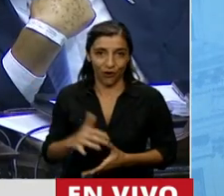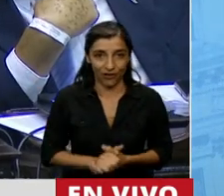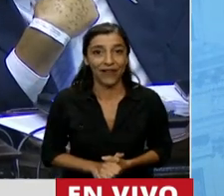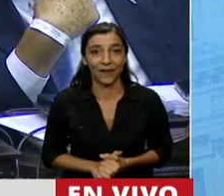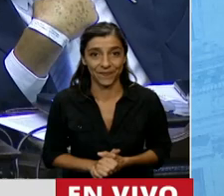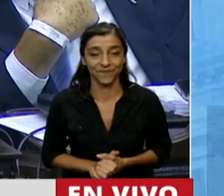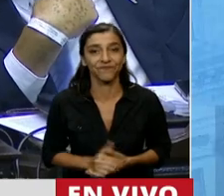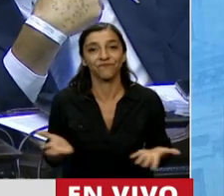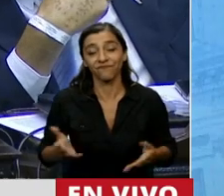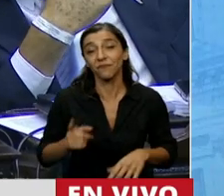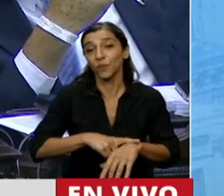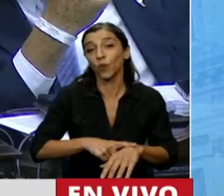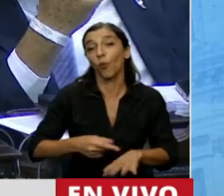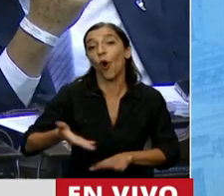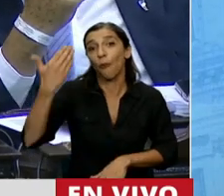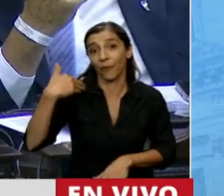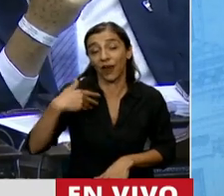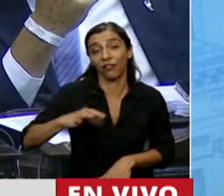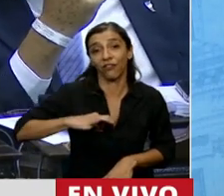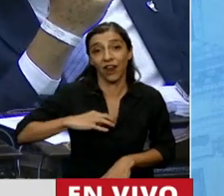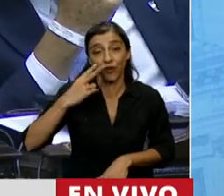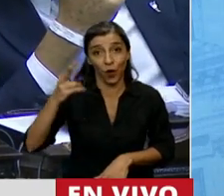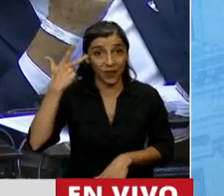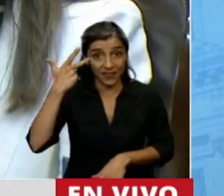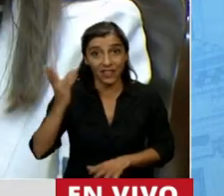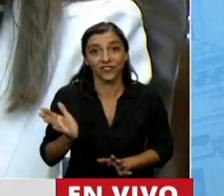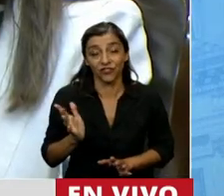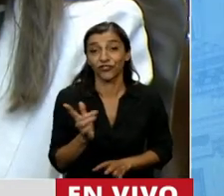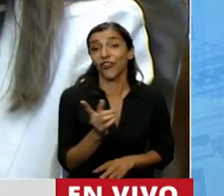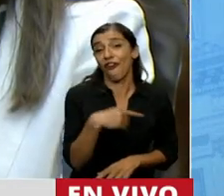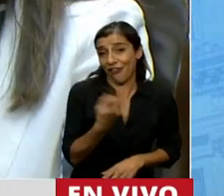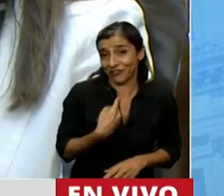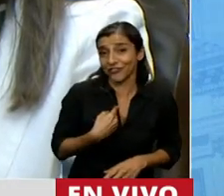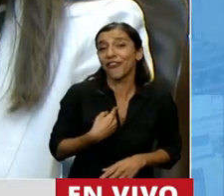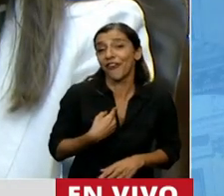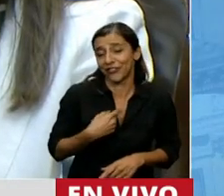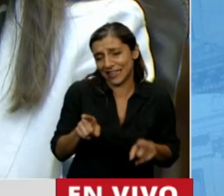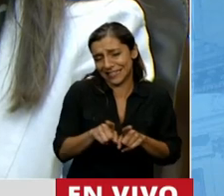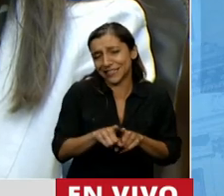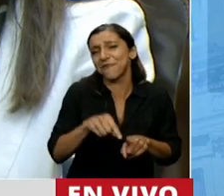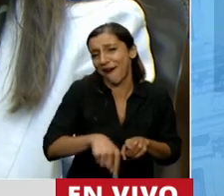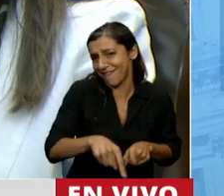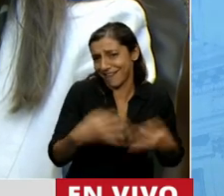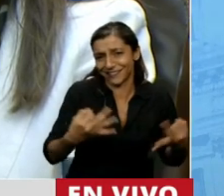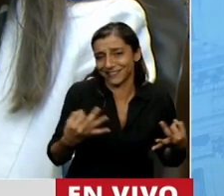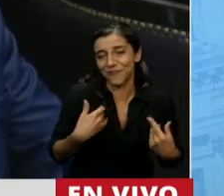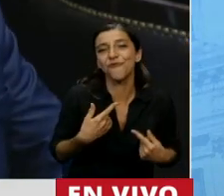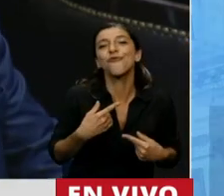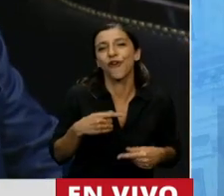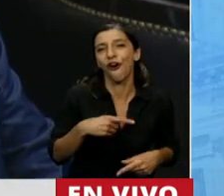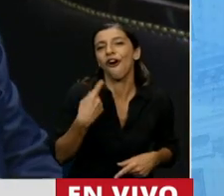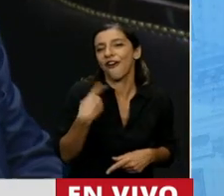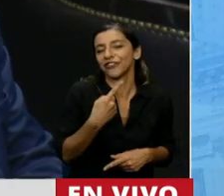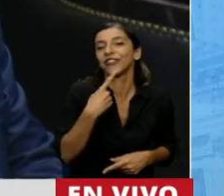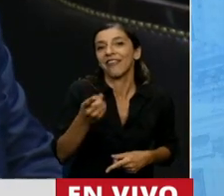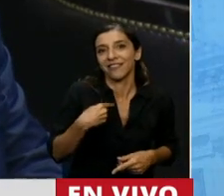discusión histórica del 2018, en las vigilias cantábamos y seguramente están cantando también "No fue magia, nos conduce una